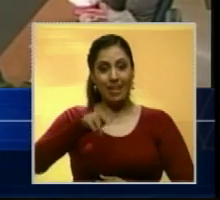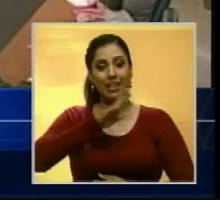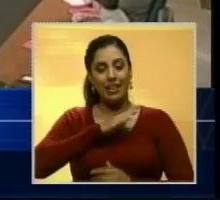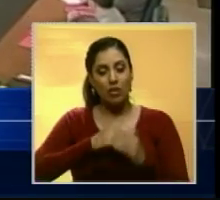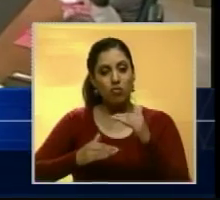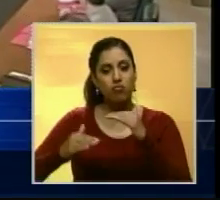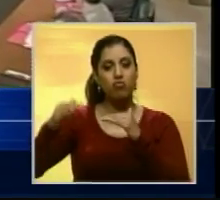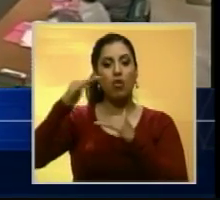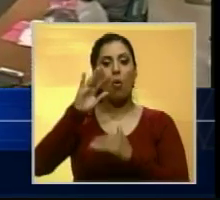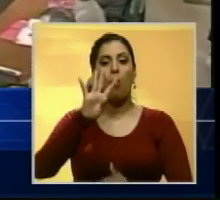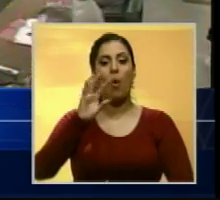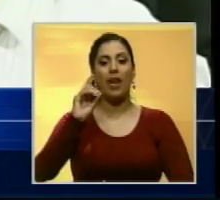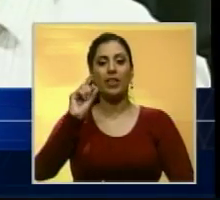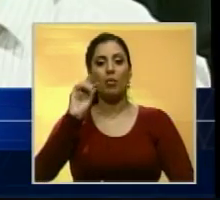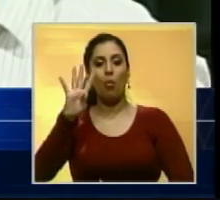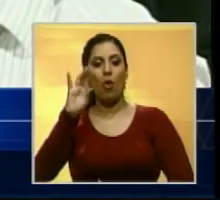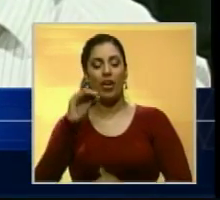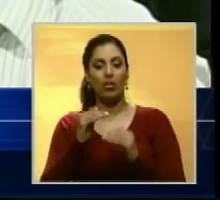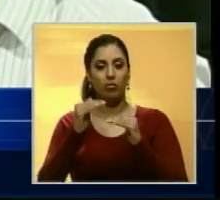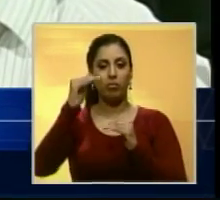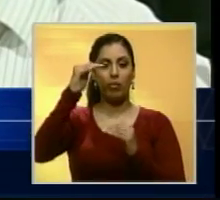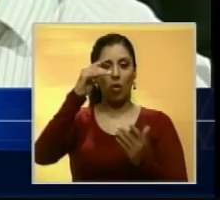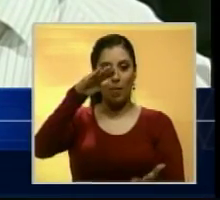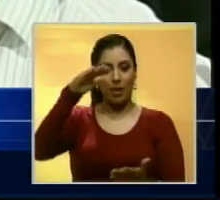ascienda a 40.40.